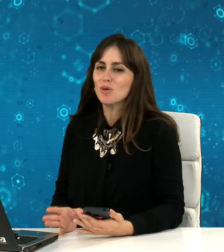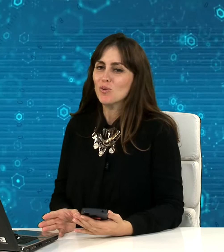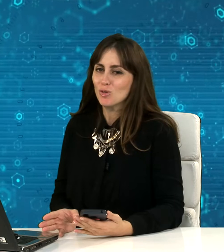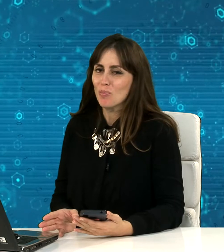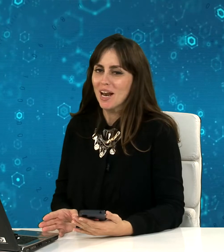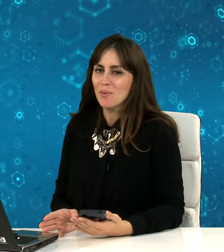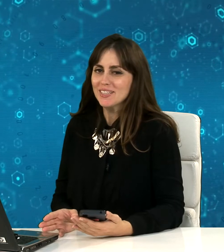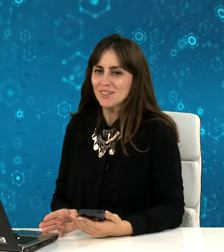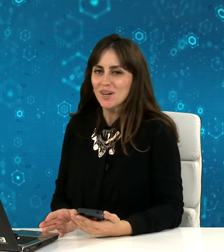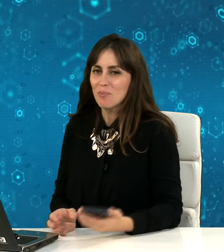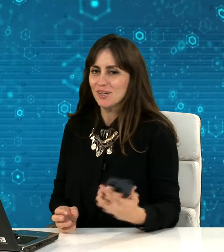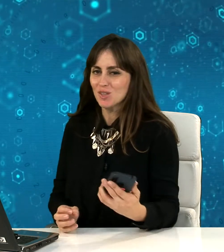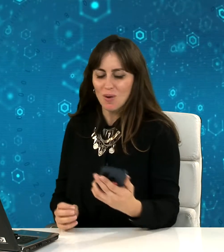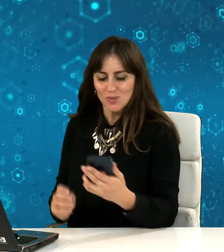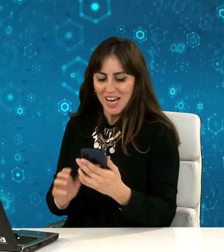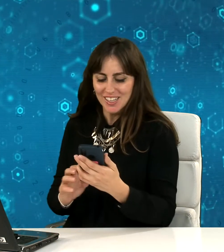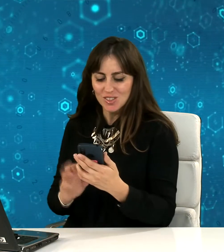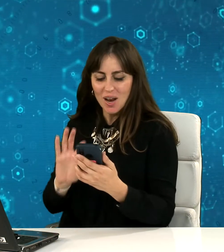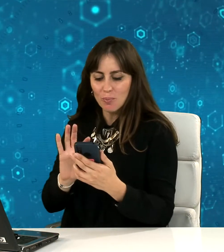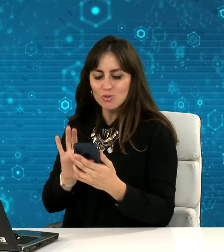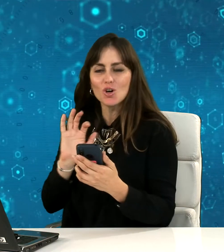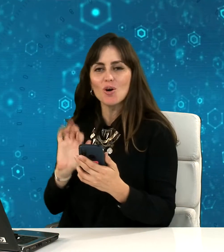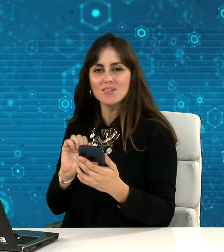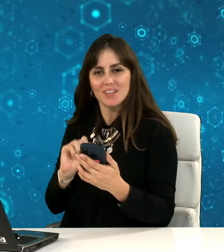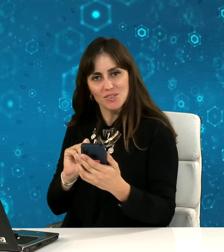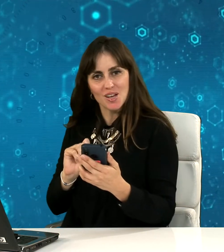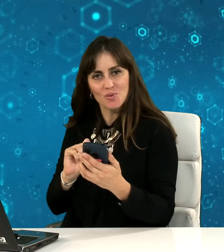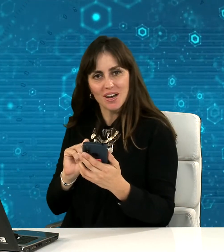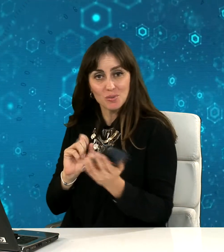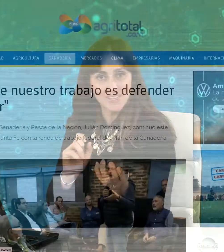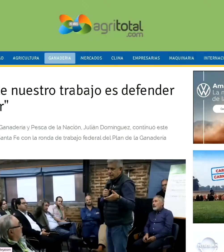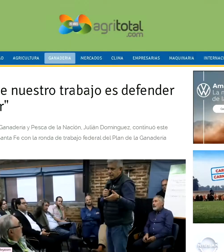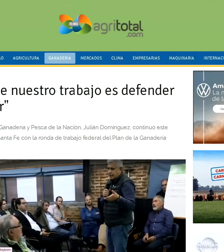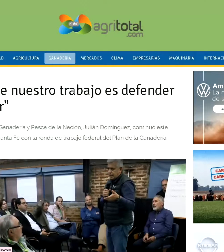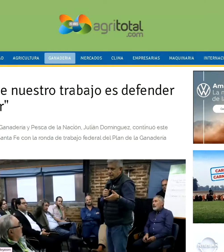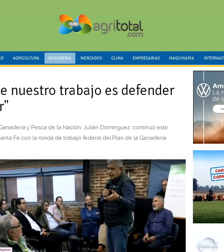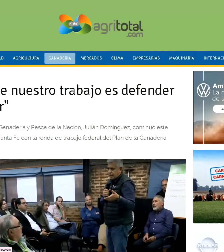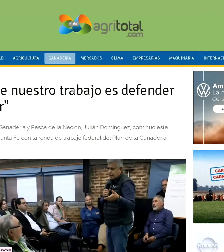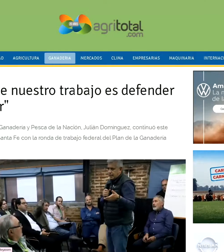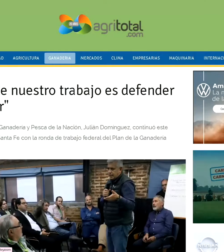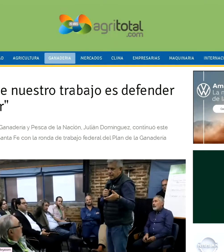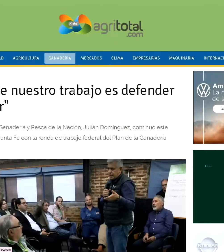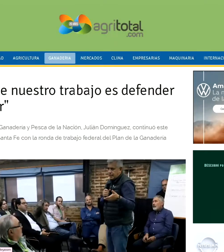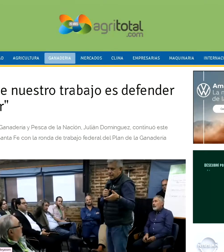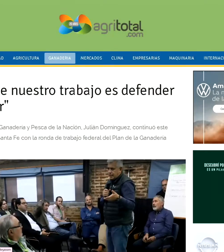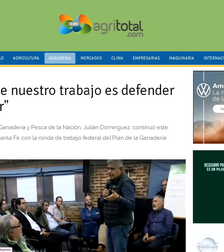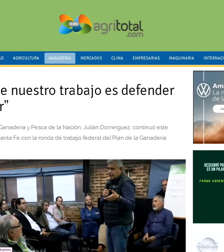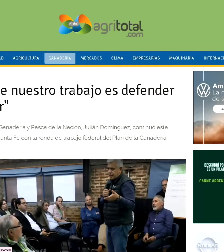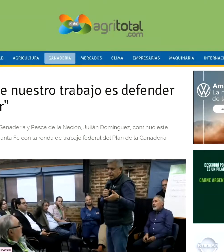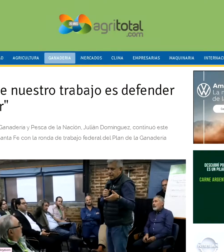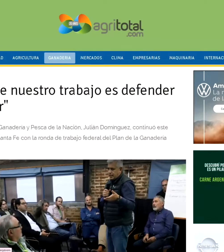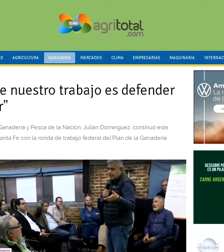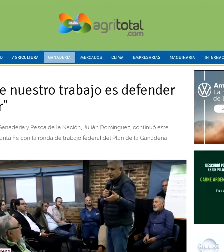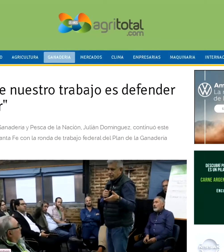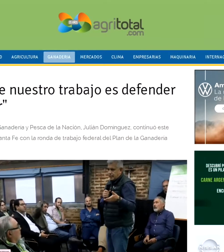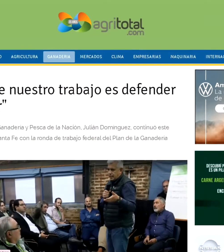Solo minutos para las 20 horas, por eso nos vamos a agritotal.com de mi celu a tu pantalla. El centro de nuestro trabajo es defender